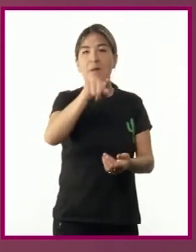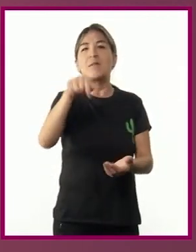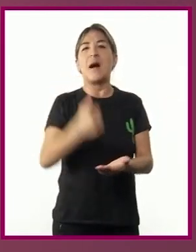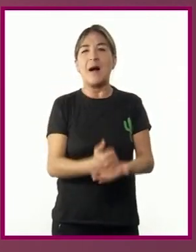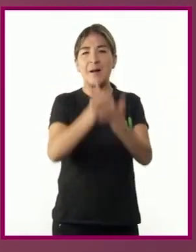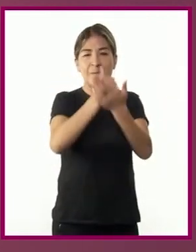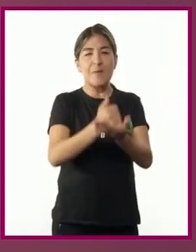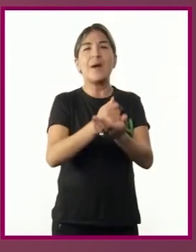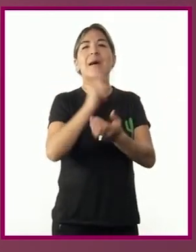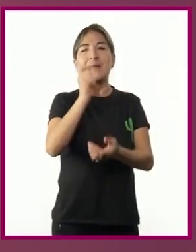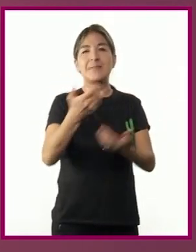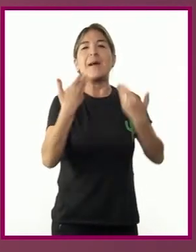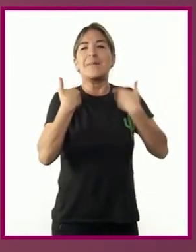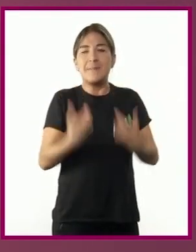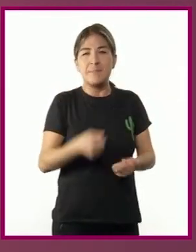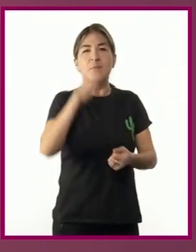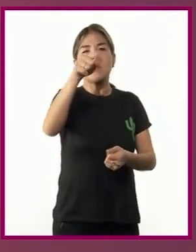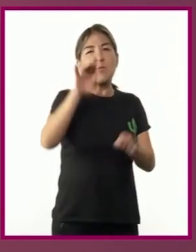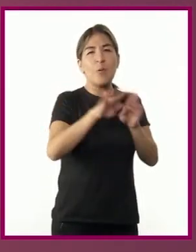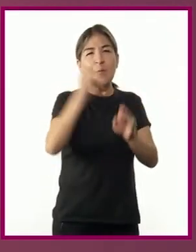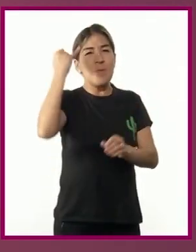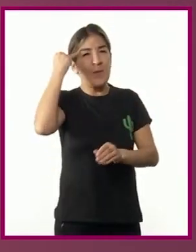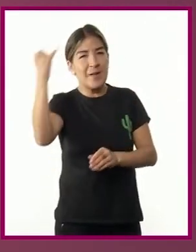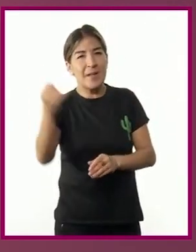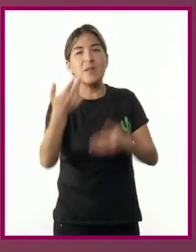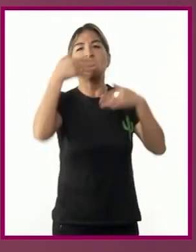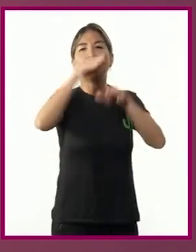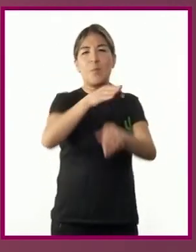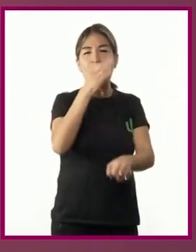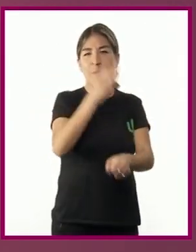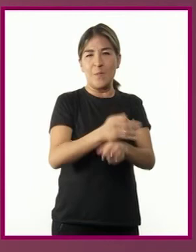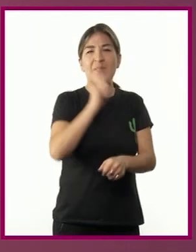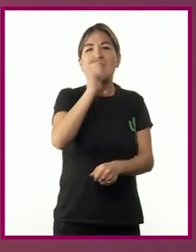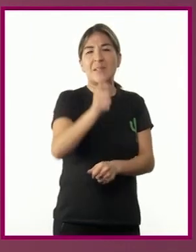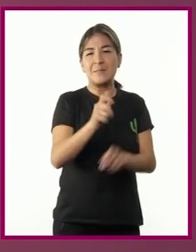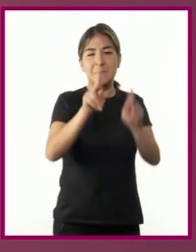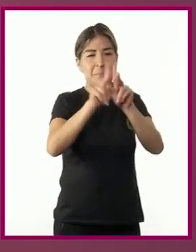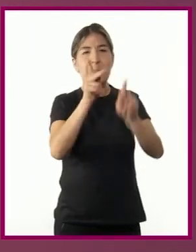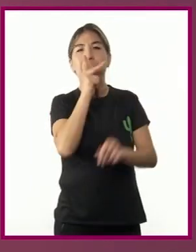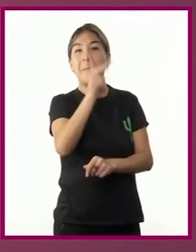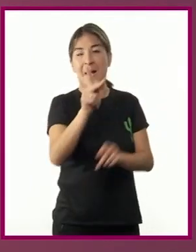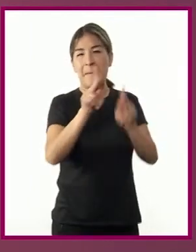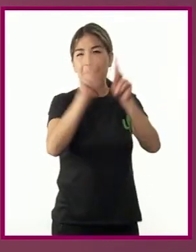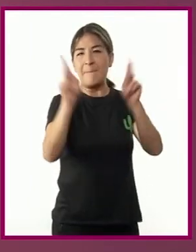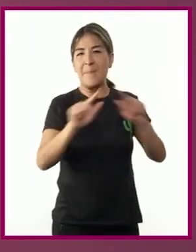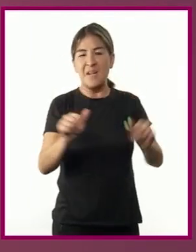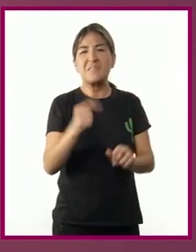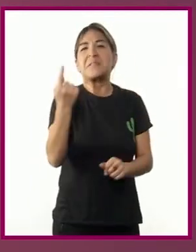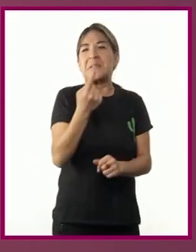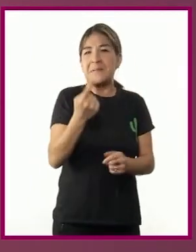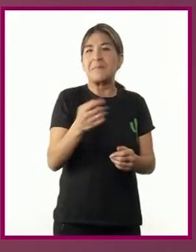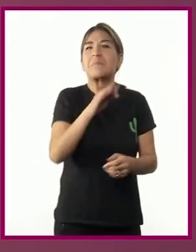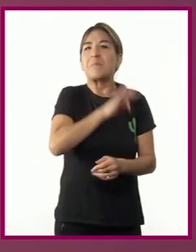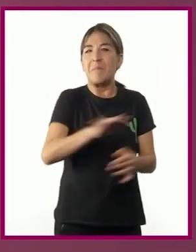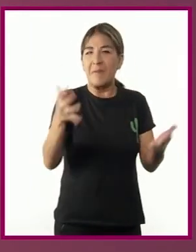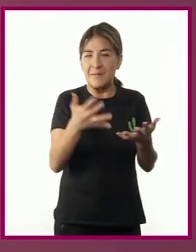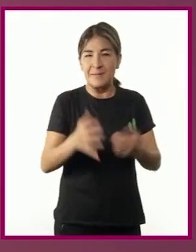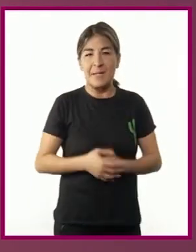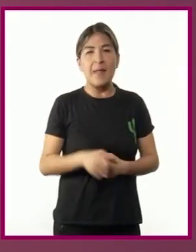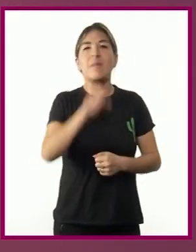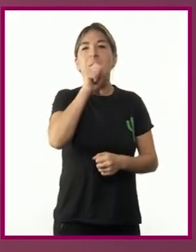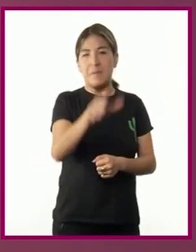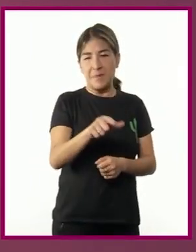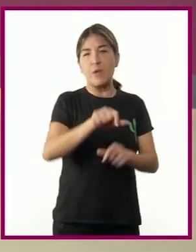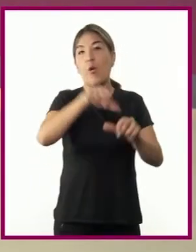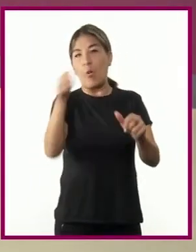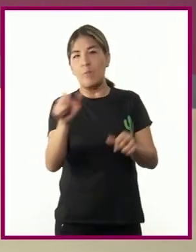a poner un orden en sus ideas sobre lo que es la paz y qué implica, así como la cultura